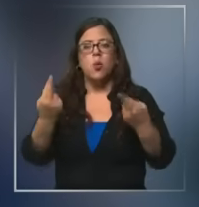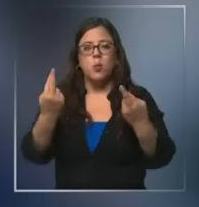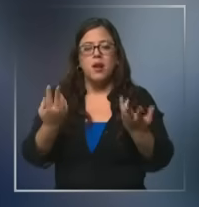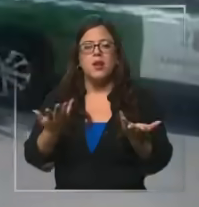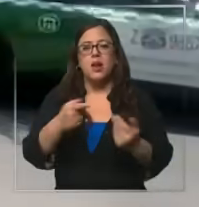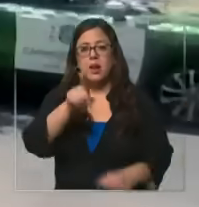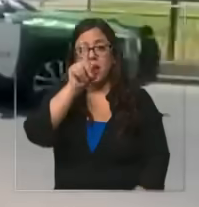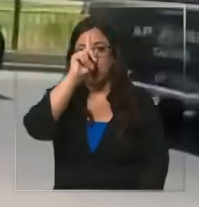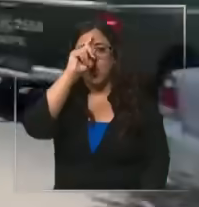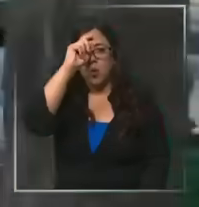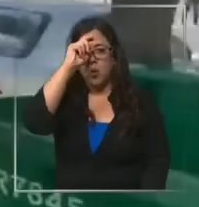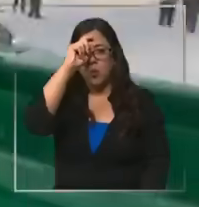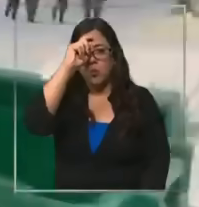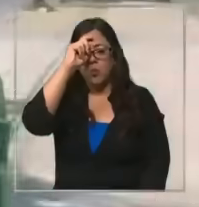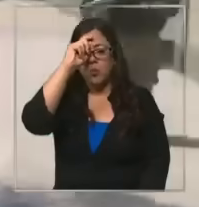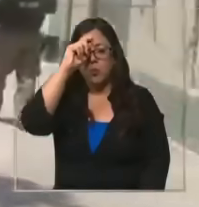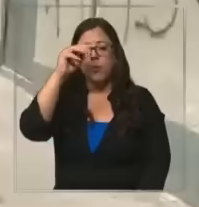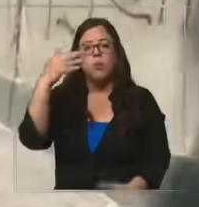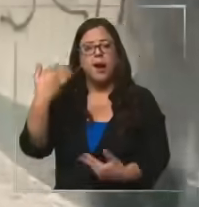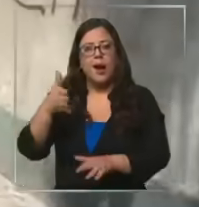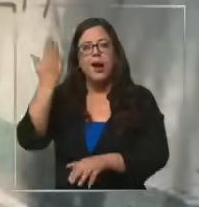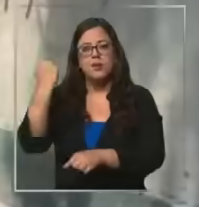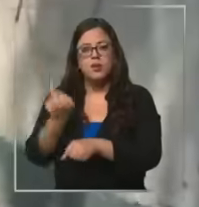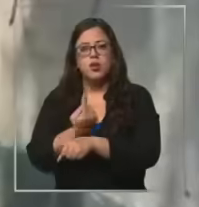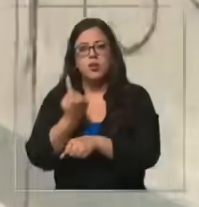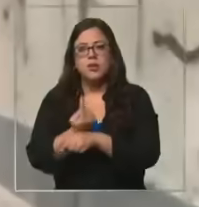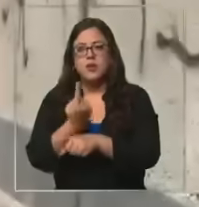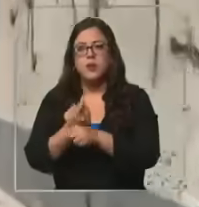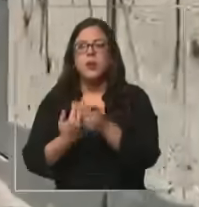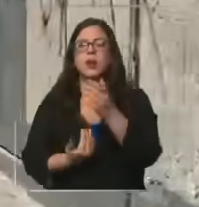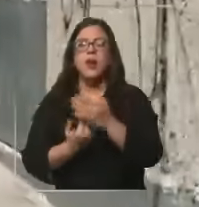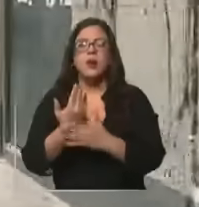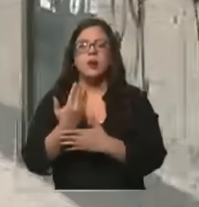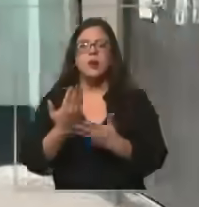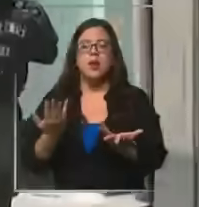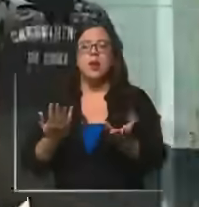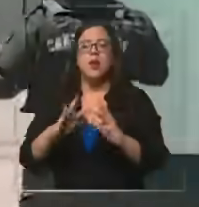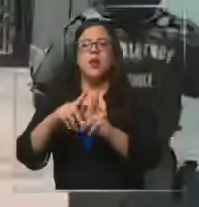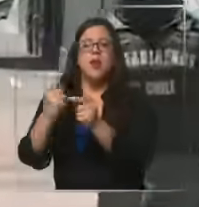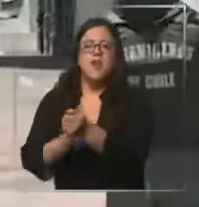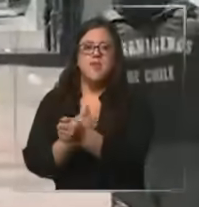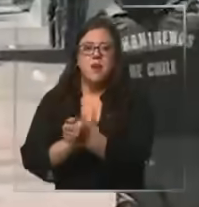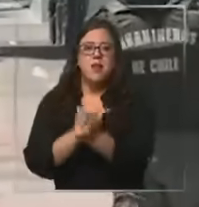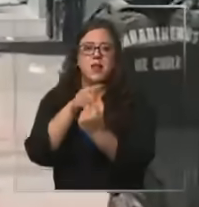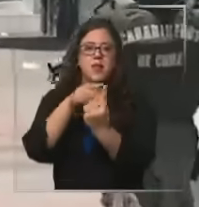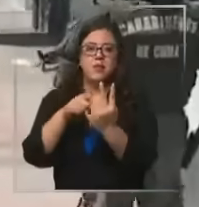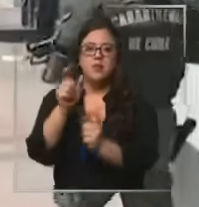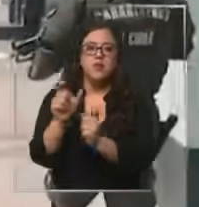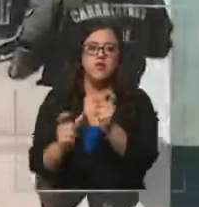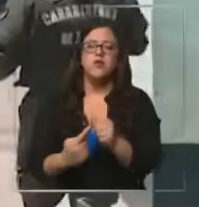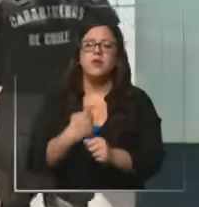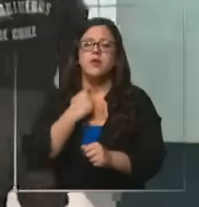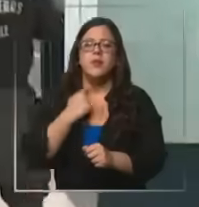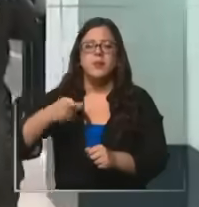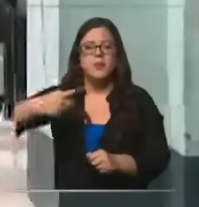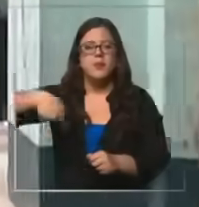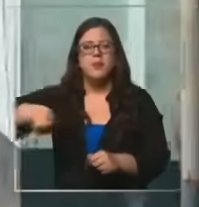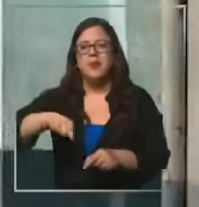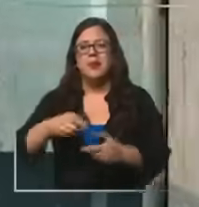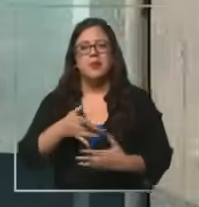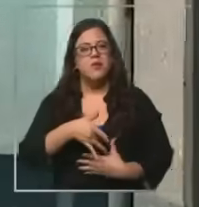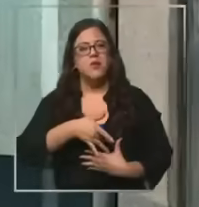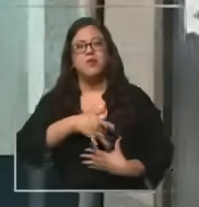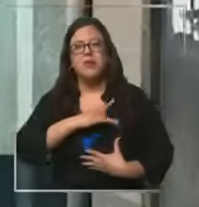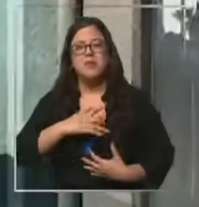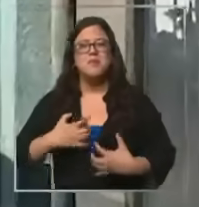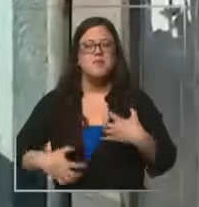centro asistencial. Conversábamos también durante esta mañana con varios familiares de ambas víctimas. Están, por supuesto, indignados,